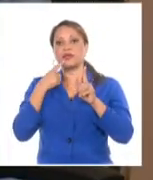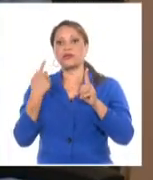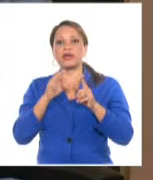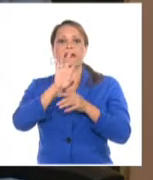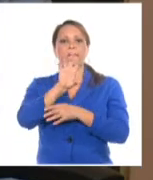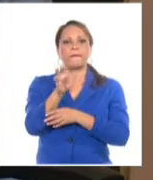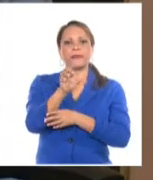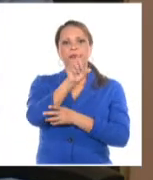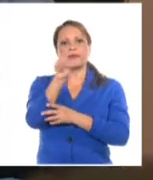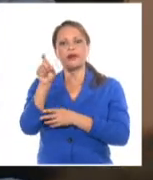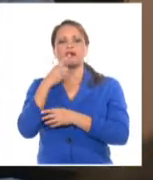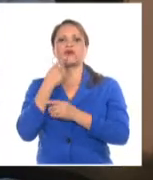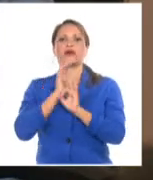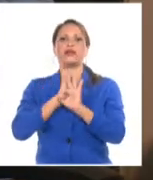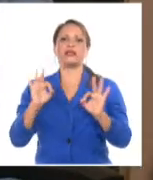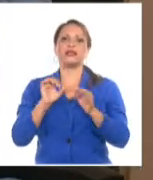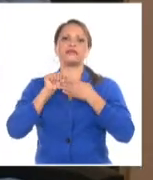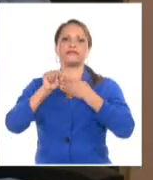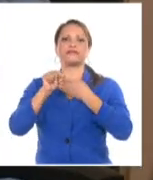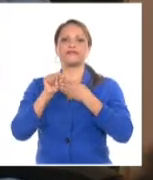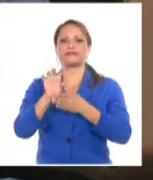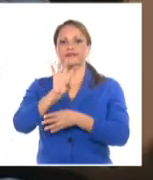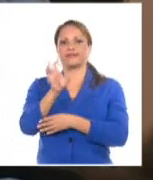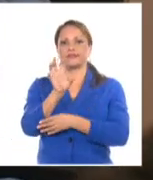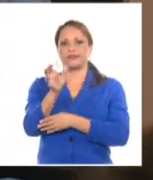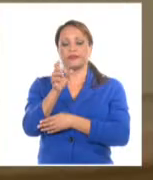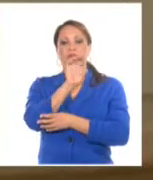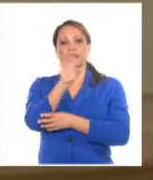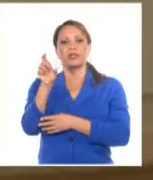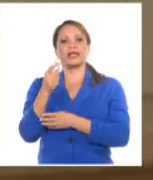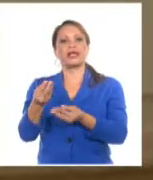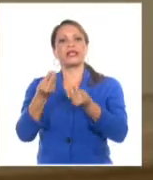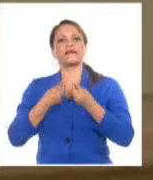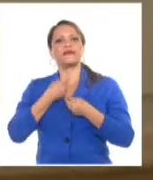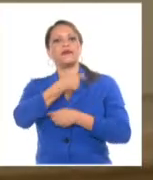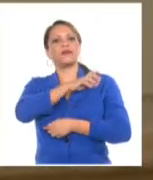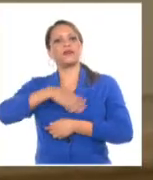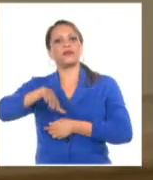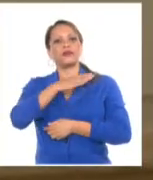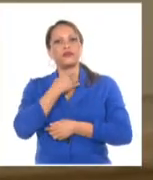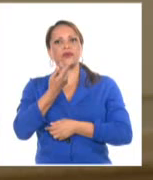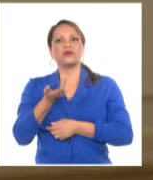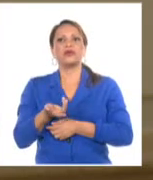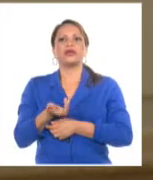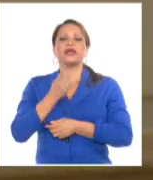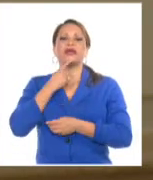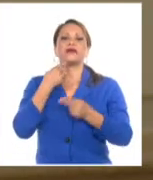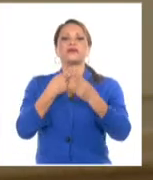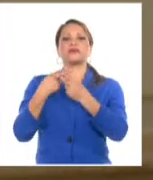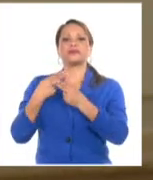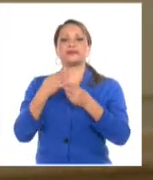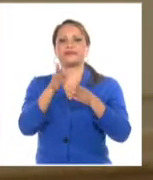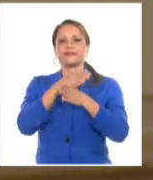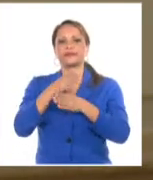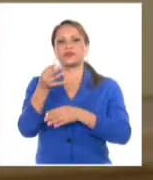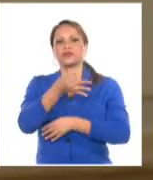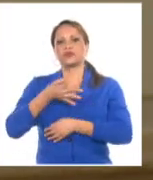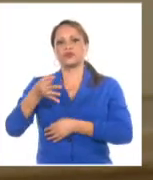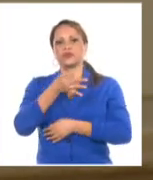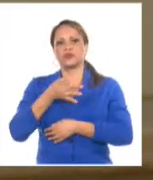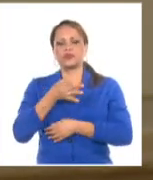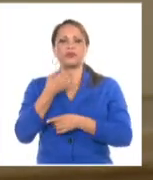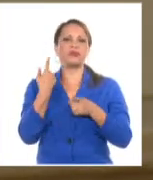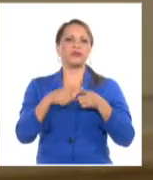bancarización, la calidad de los servicios bancarios que recibe la población, la descentralización de competencias de los municipios,